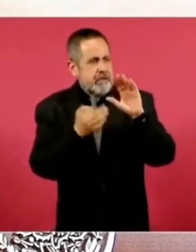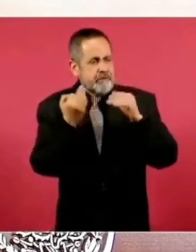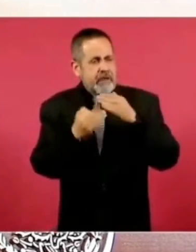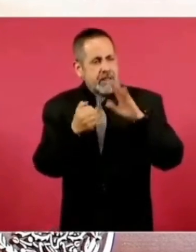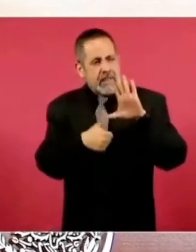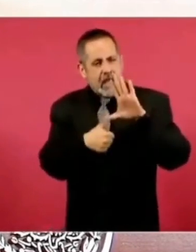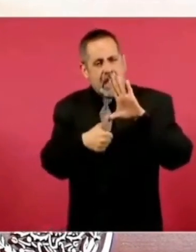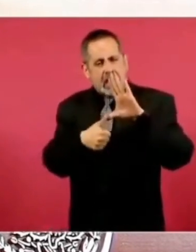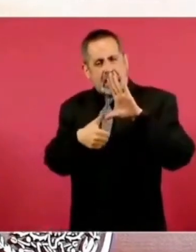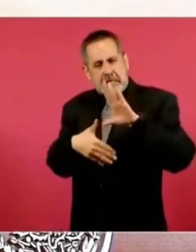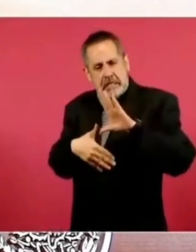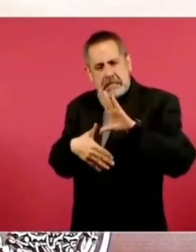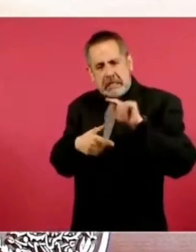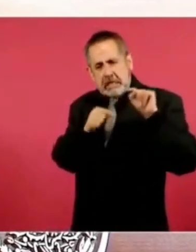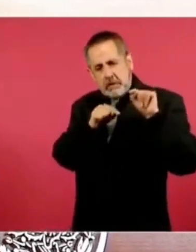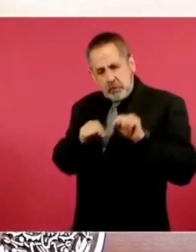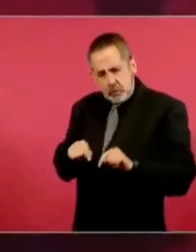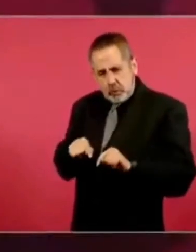Y esto significa